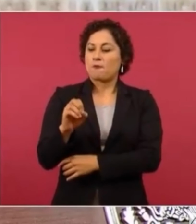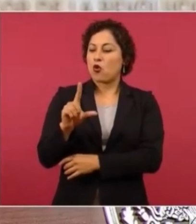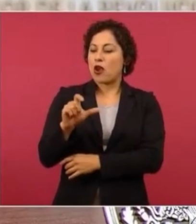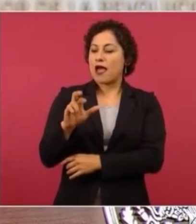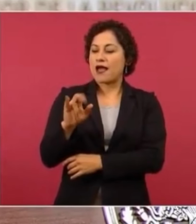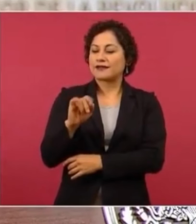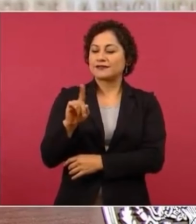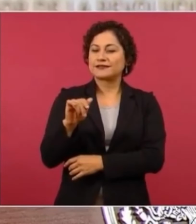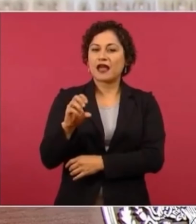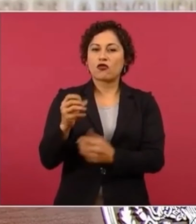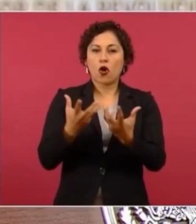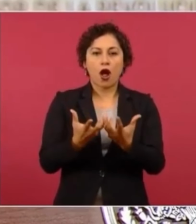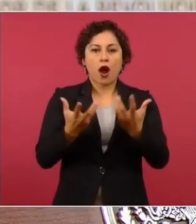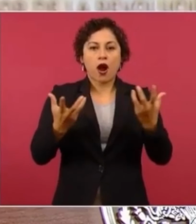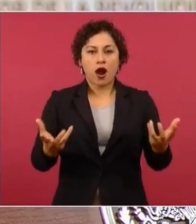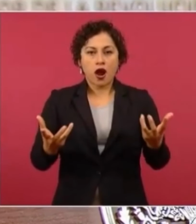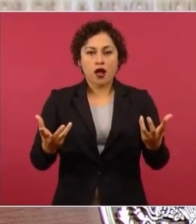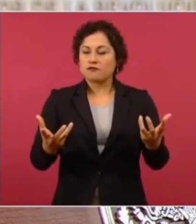politizado el país,